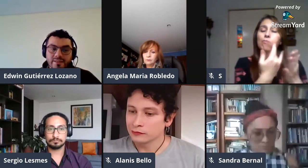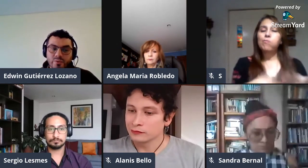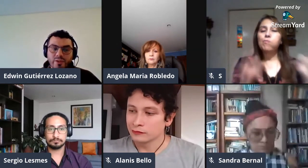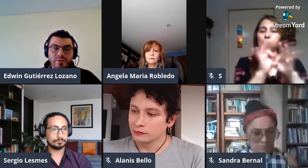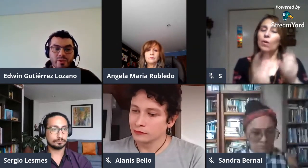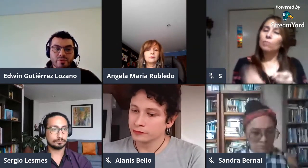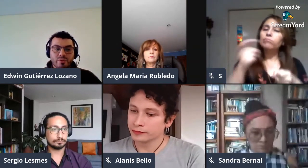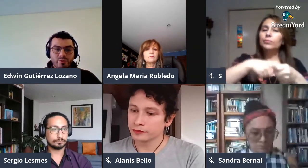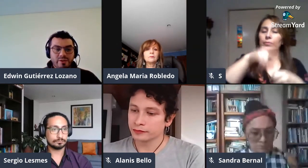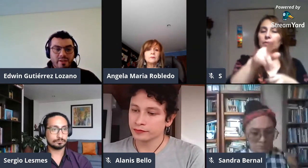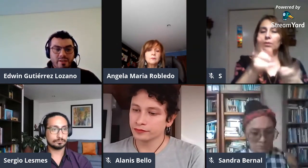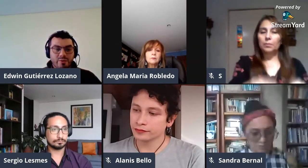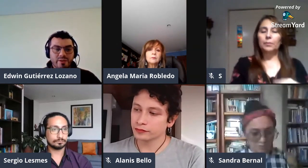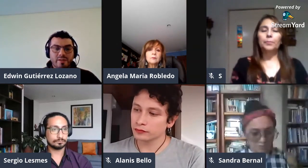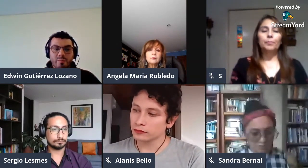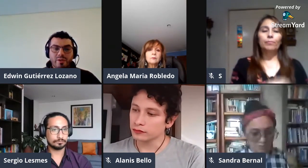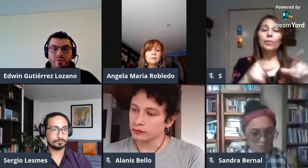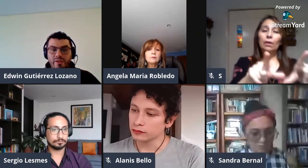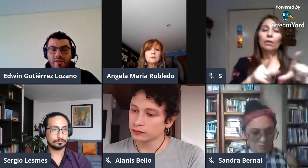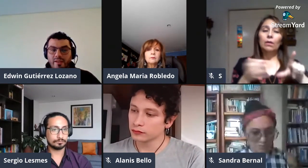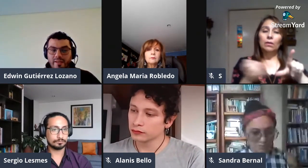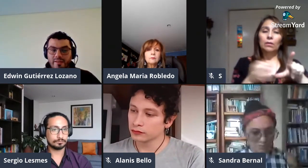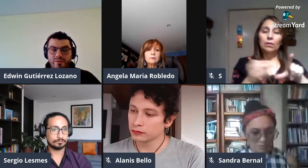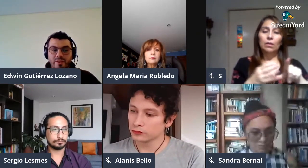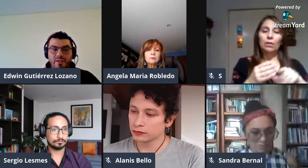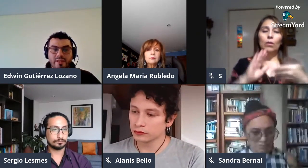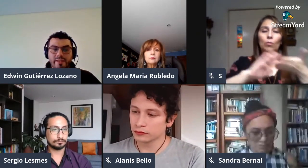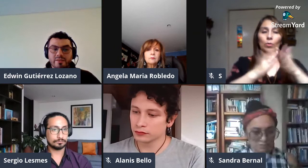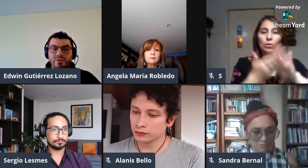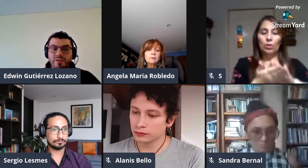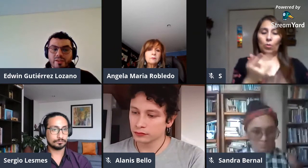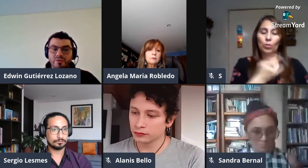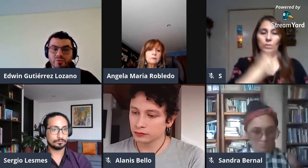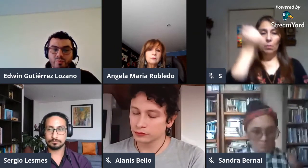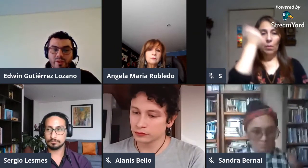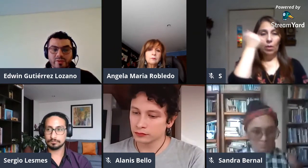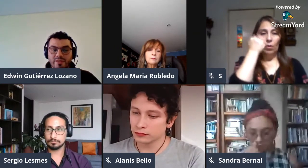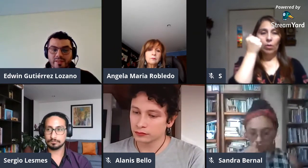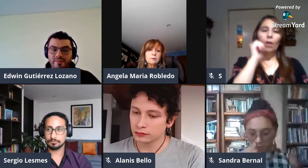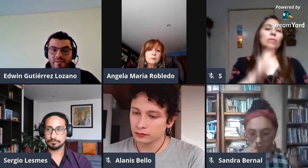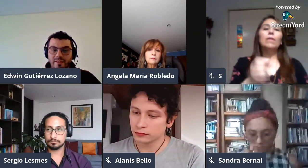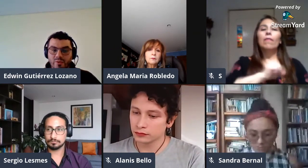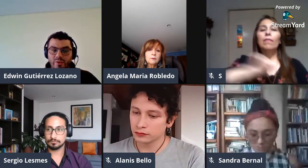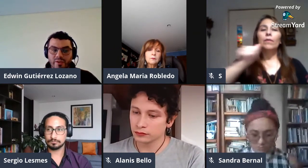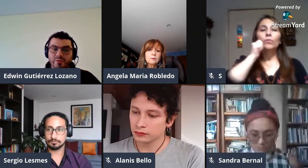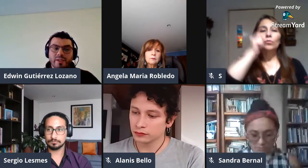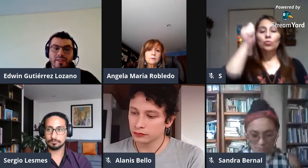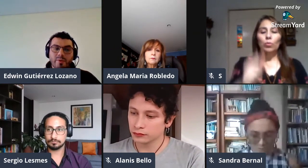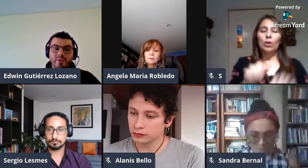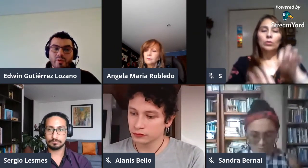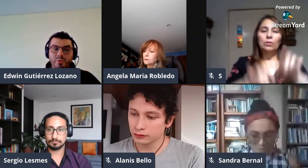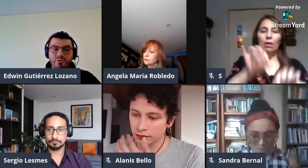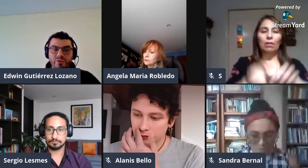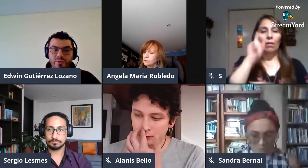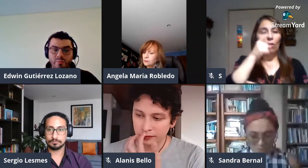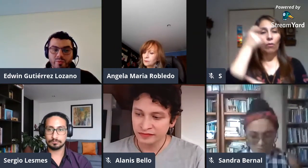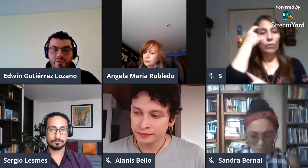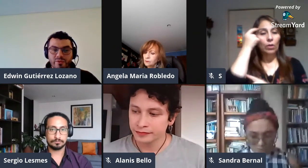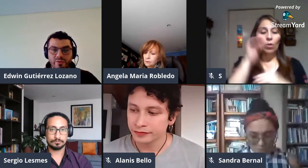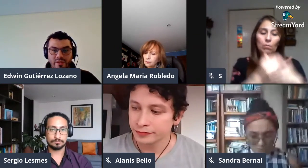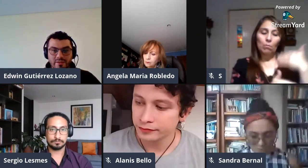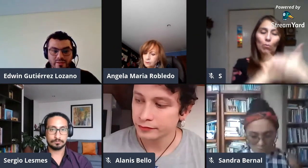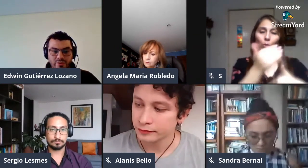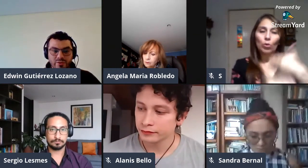Entonces, la Licenciatura en Educación Comunitaria de la Universidad Pedagógica Nacional y la Dirección de Derechos Humanos de la Secretaría de Gobierno, en el marco del proceso